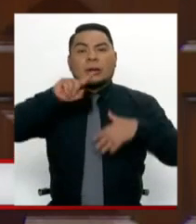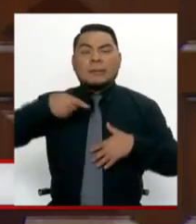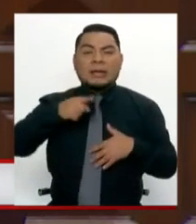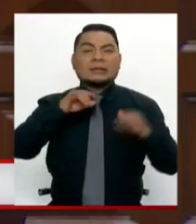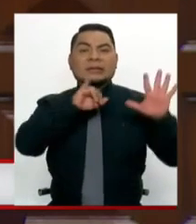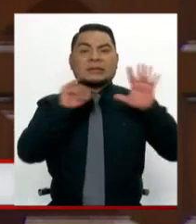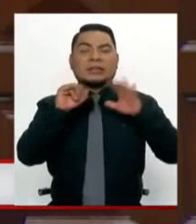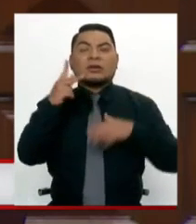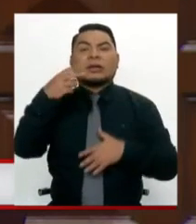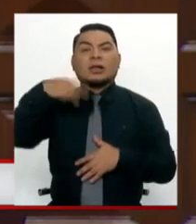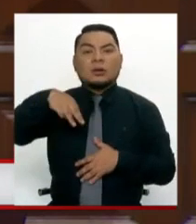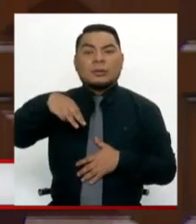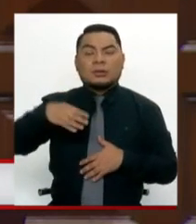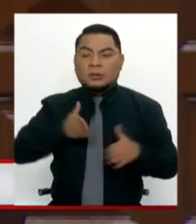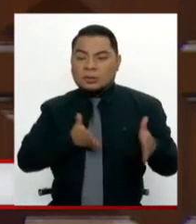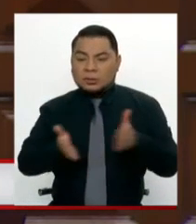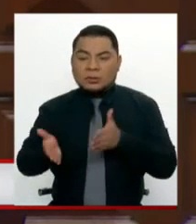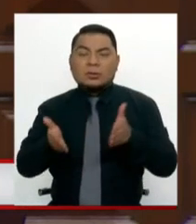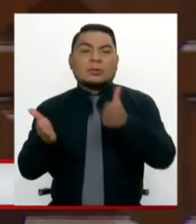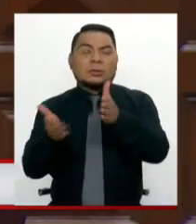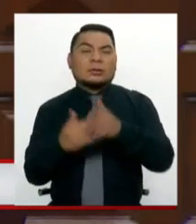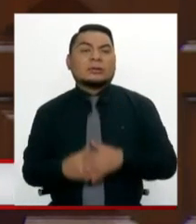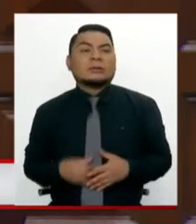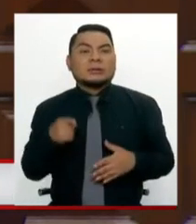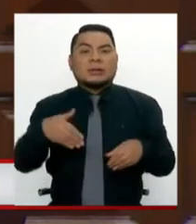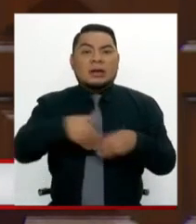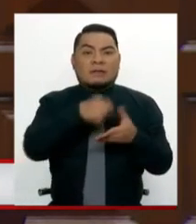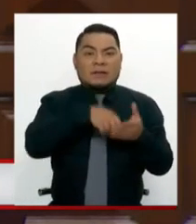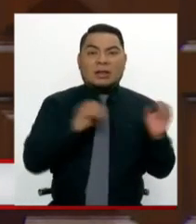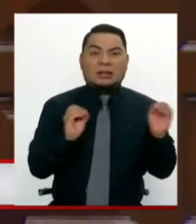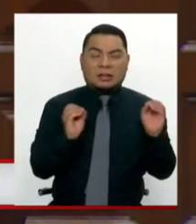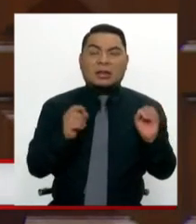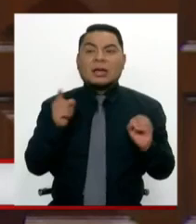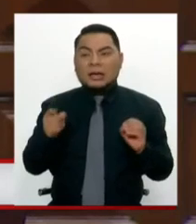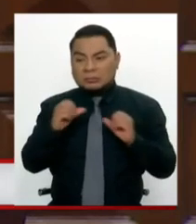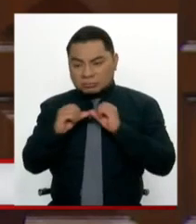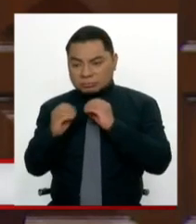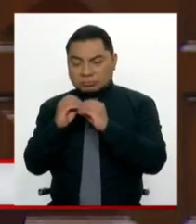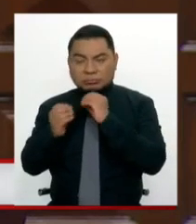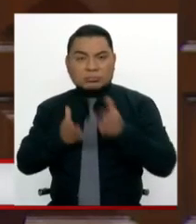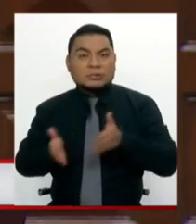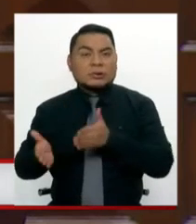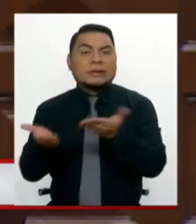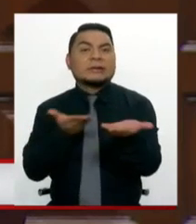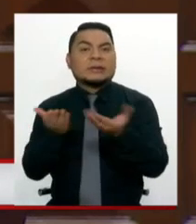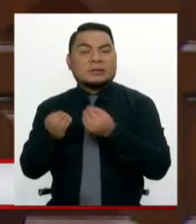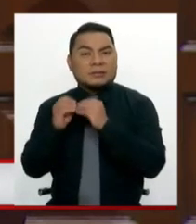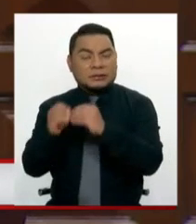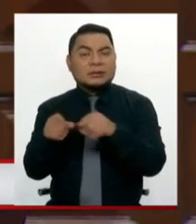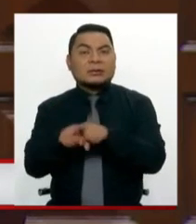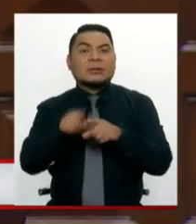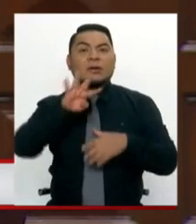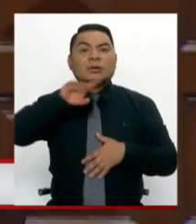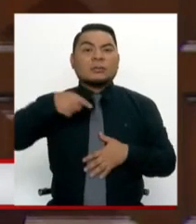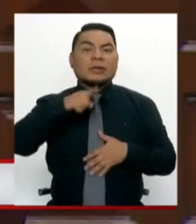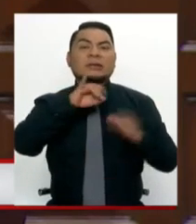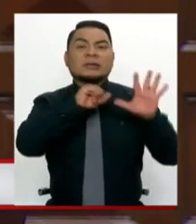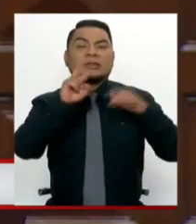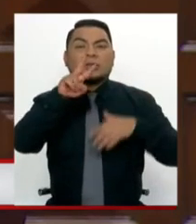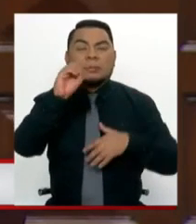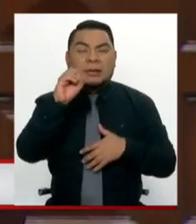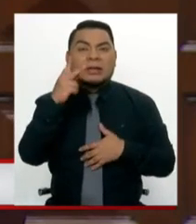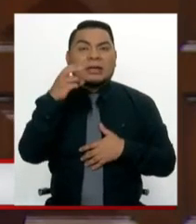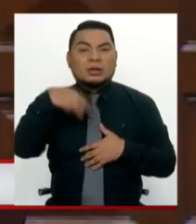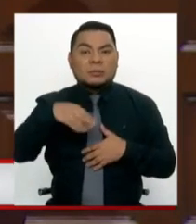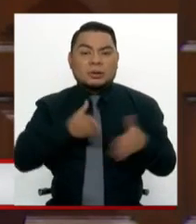9.690 kilómetros de carreteras no concesionadas con conservación por niveles de servicio y 4.620